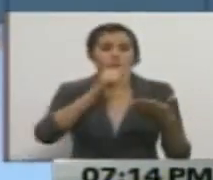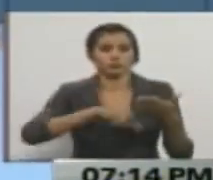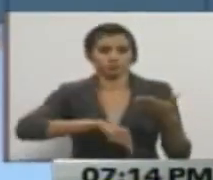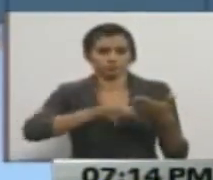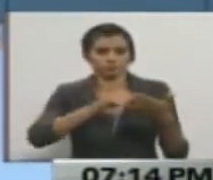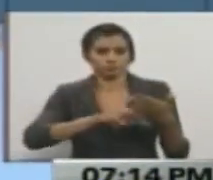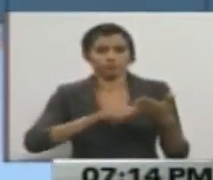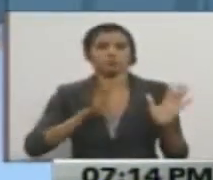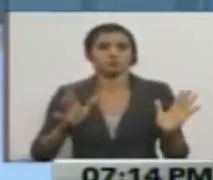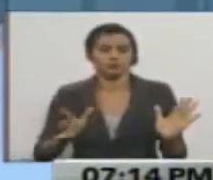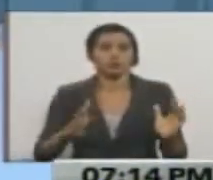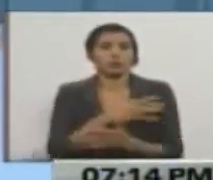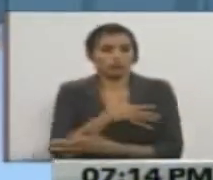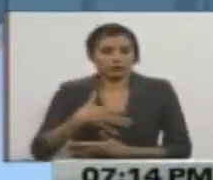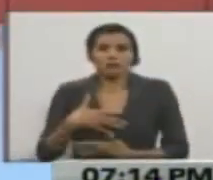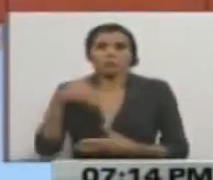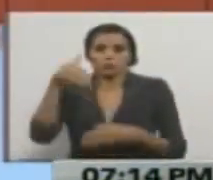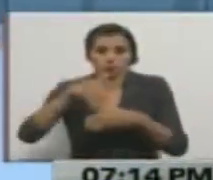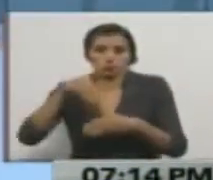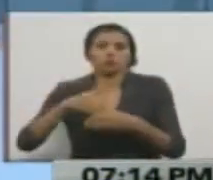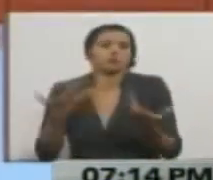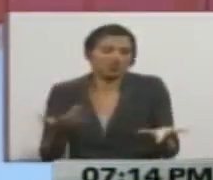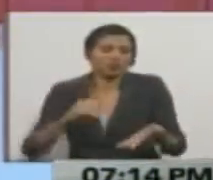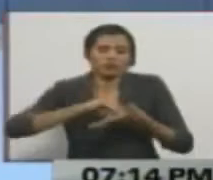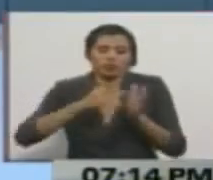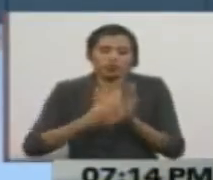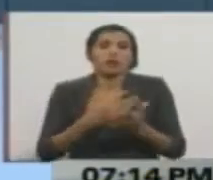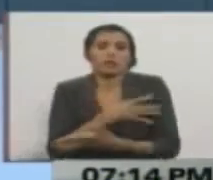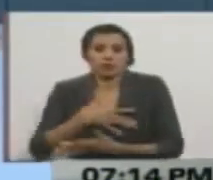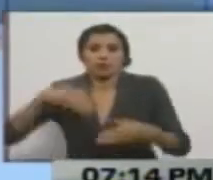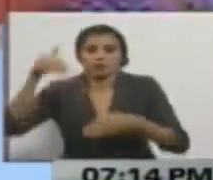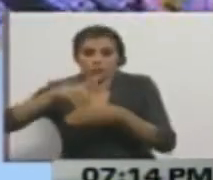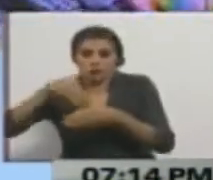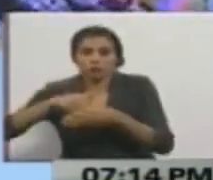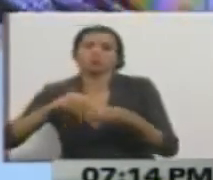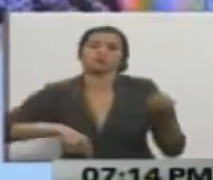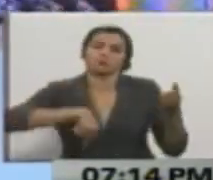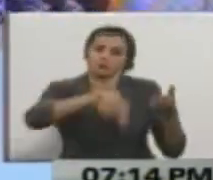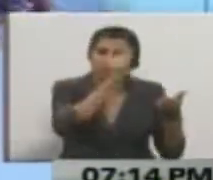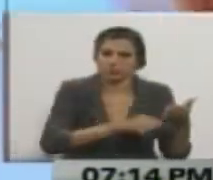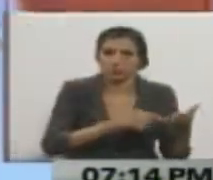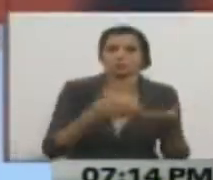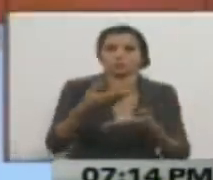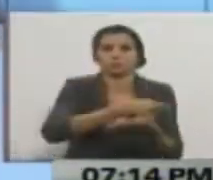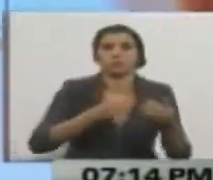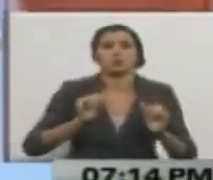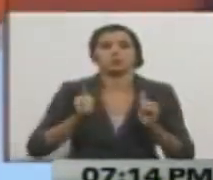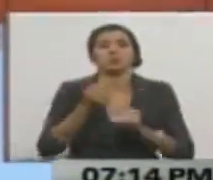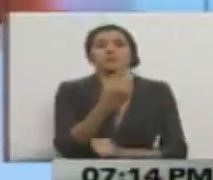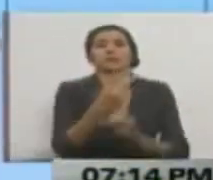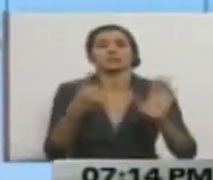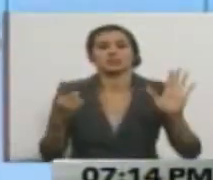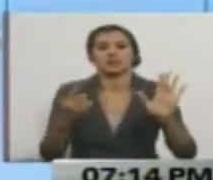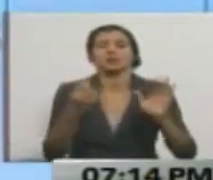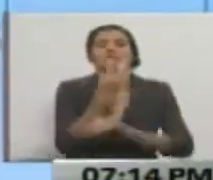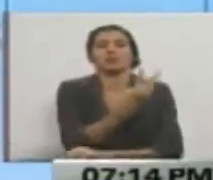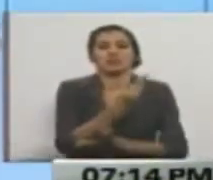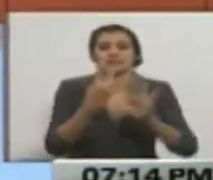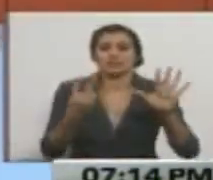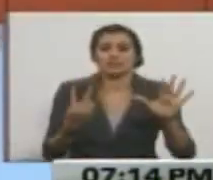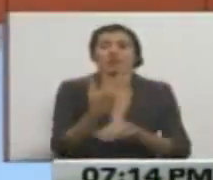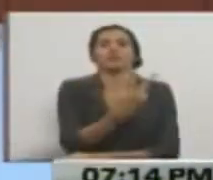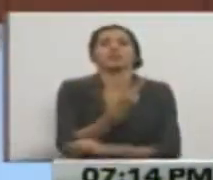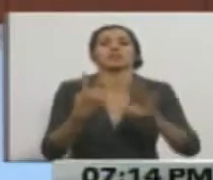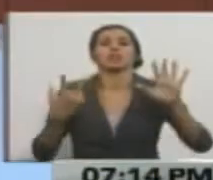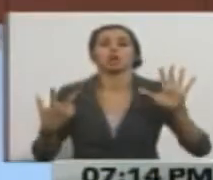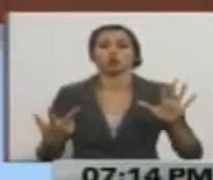de voluntad, que no son otra cosa que firmas, se realizará entre los días 26, 27 y